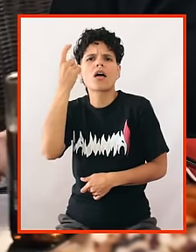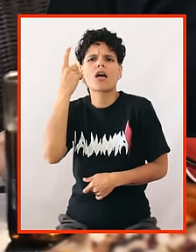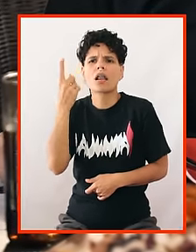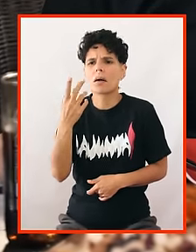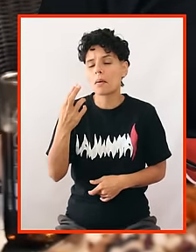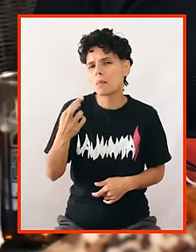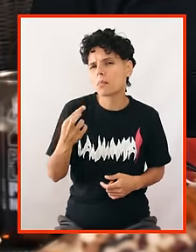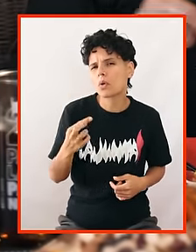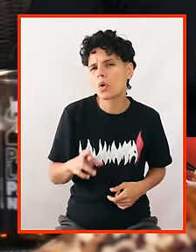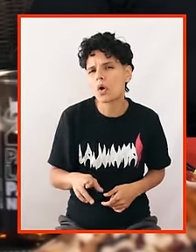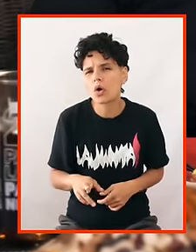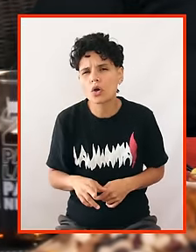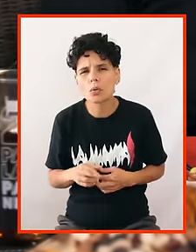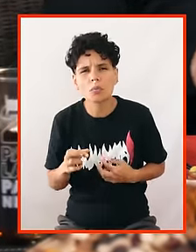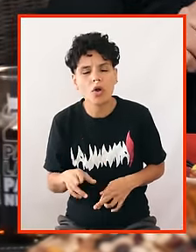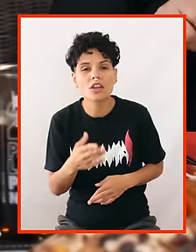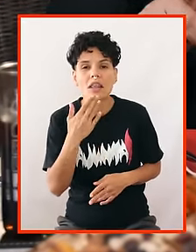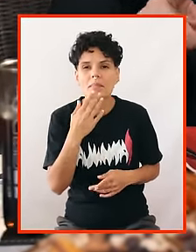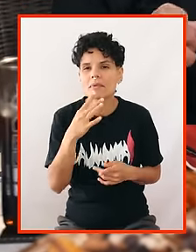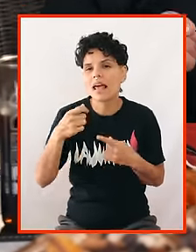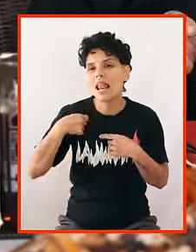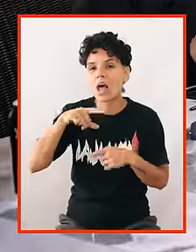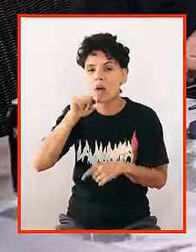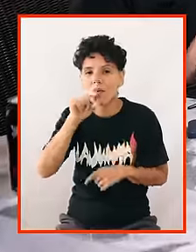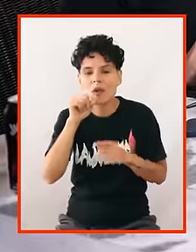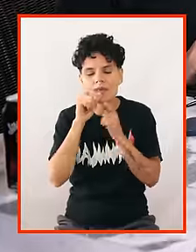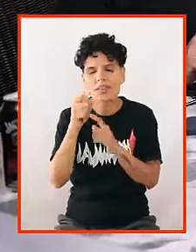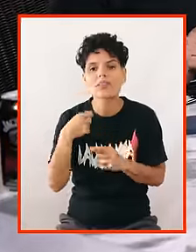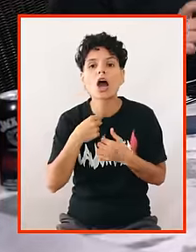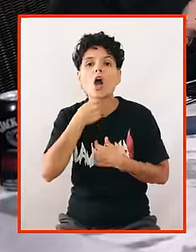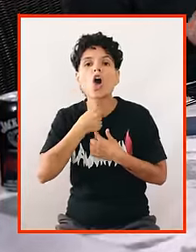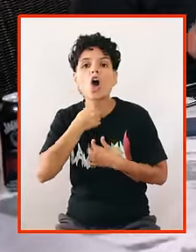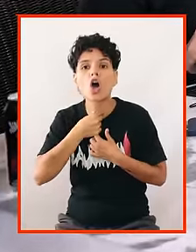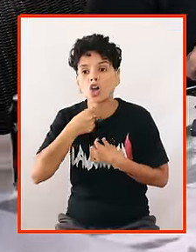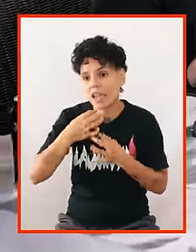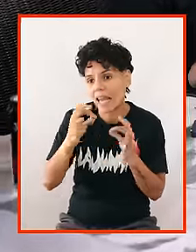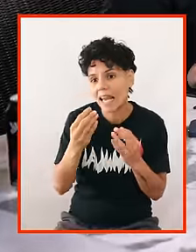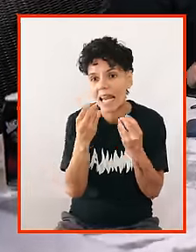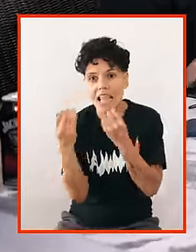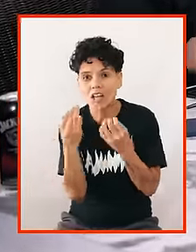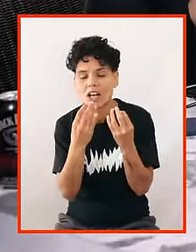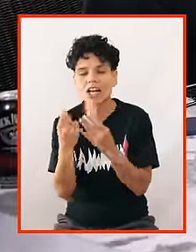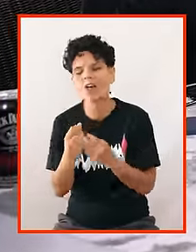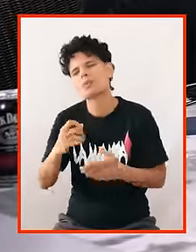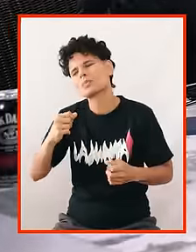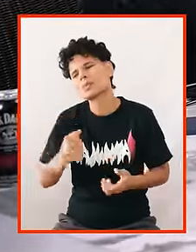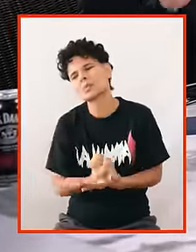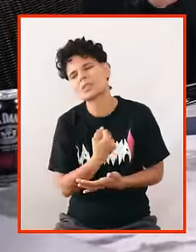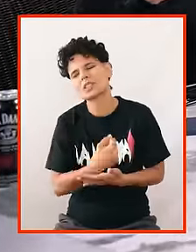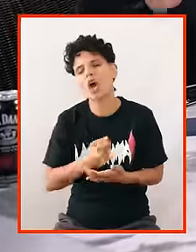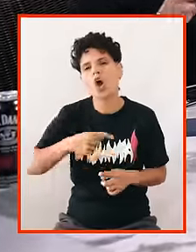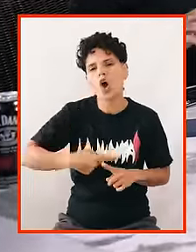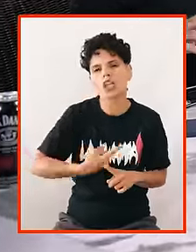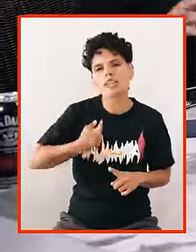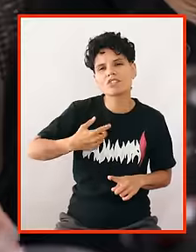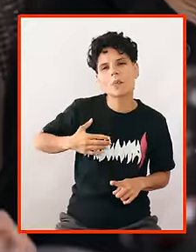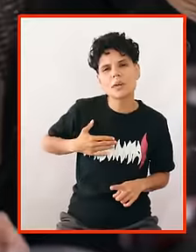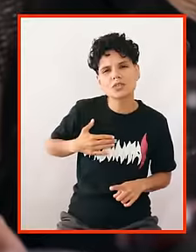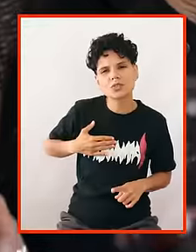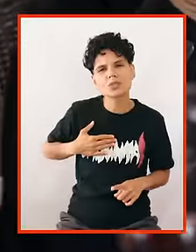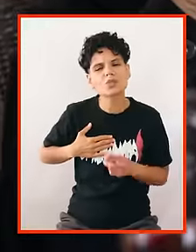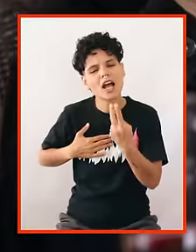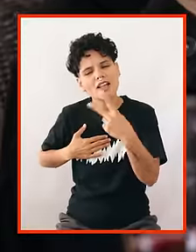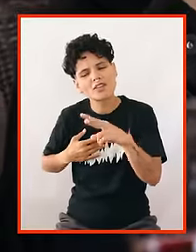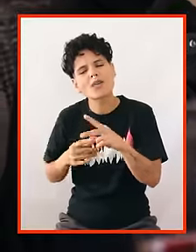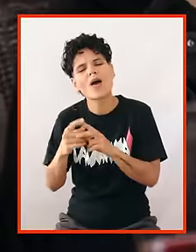los chicos, ¿no? Era la peor presa, ¡te tocó el cogote, que tenés suerte! ¿Cachai o no? ¡Oh, y a mí me tocó otra vez la pechuga! Y a ti